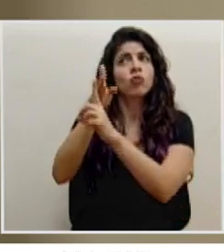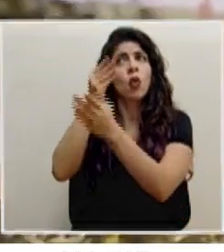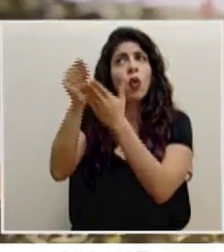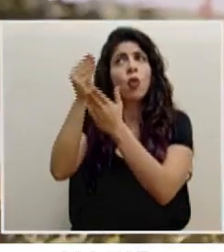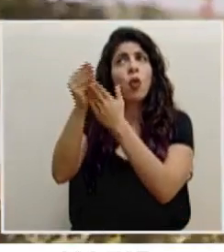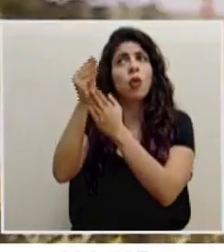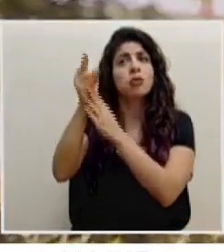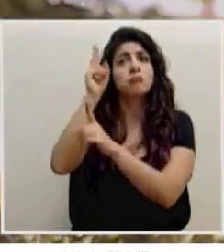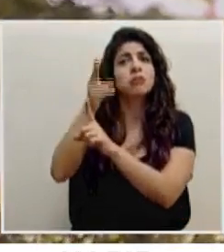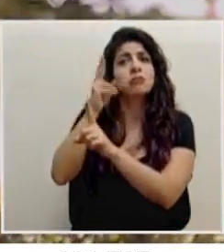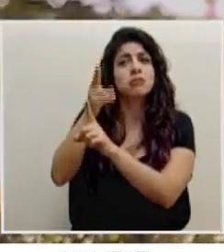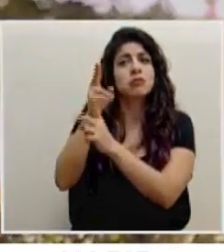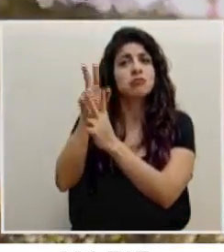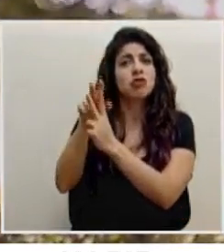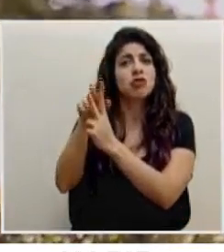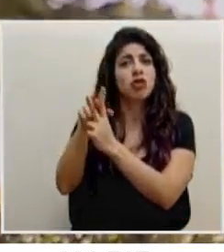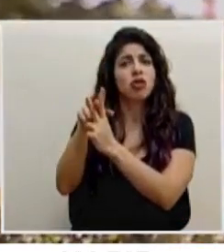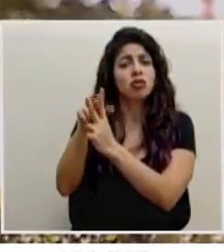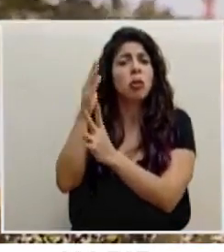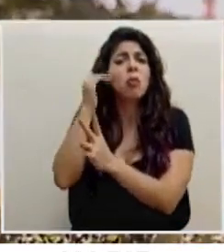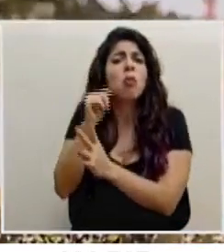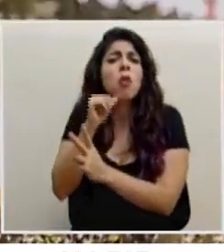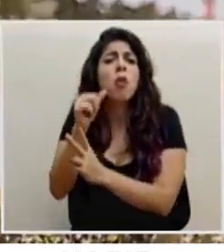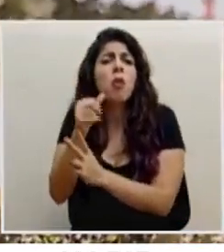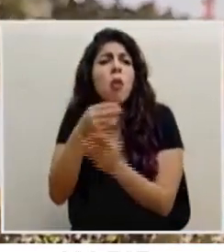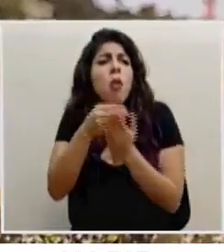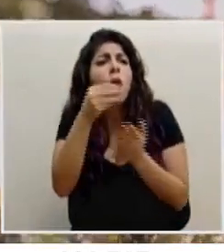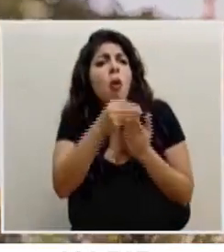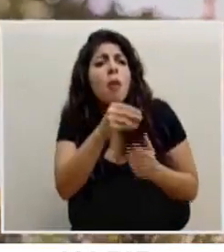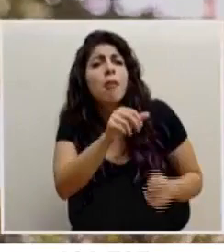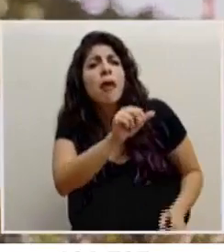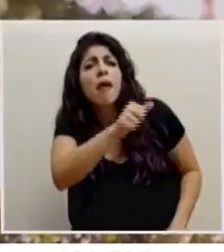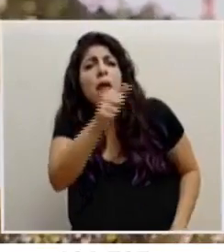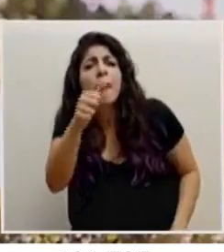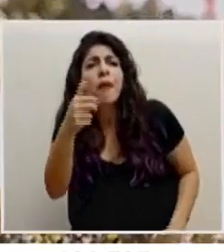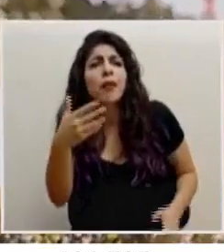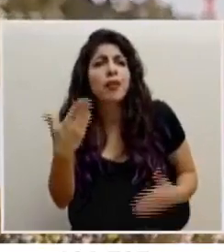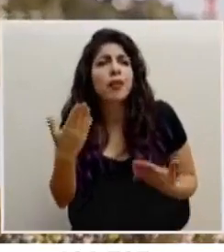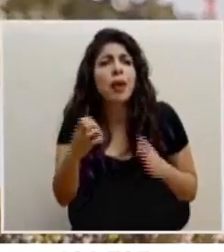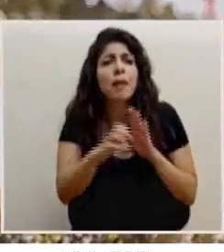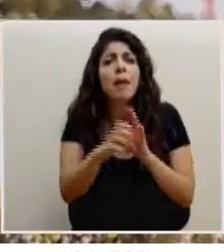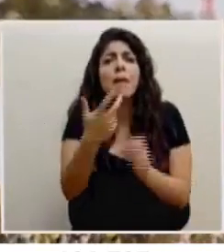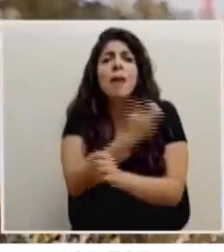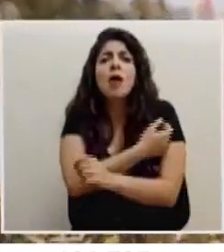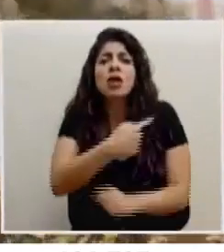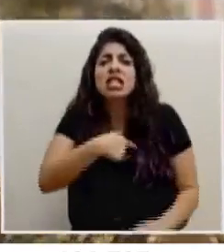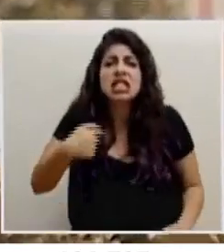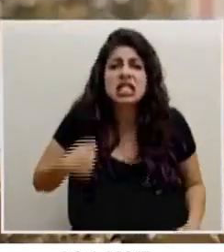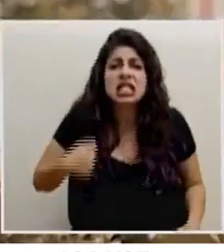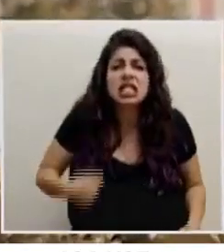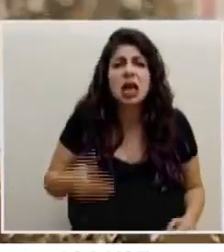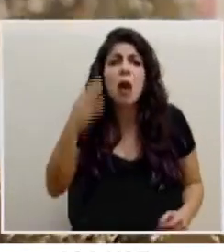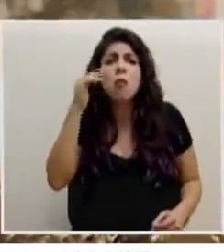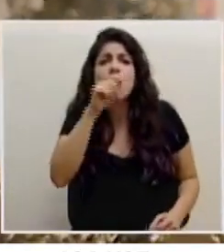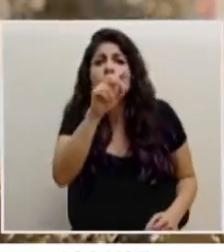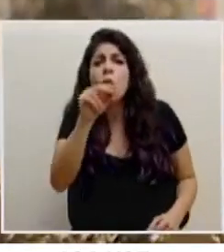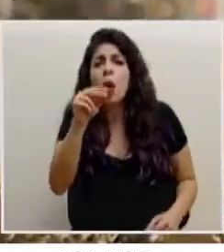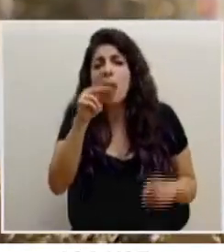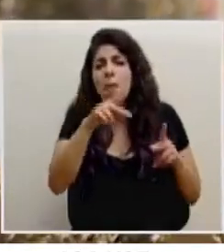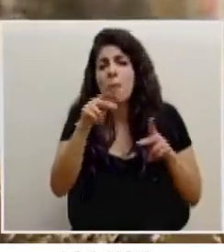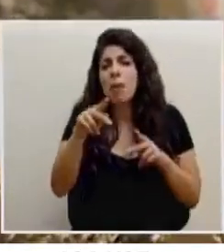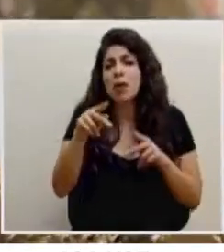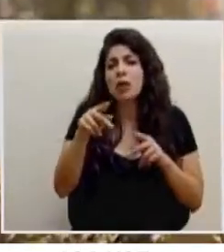proveedores que conocemos hasta el momento. ¿Por qué no se compra, no sé, por ejemplo, la vacuna china, etcétera? Es lo que han estado planteando